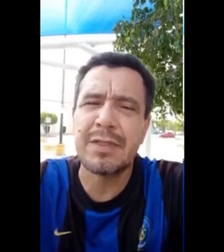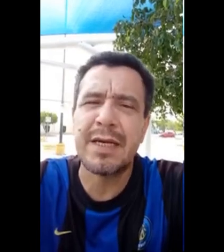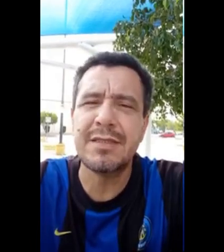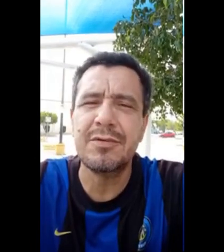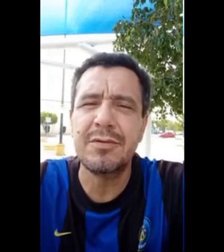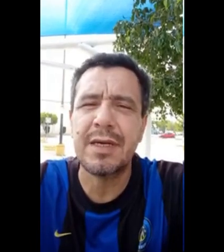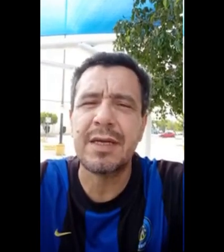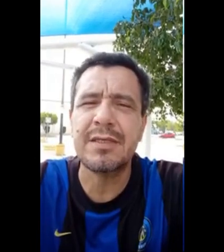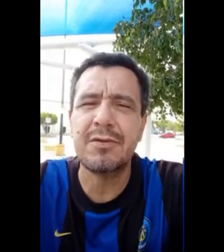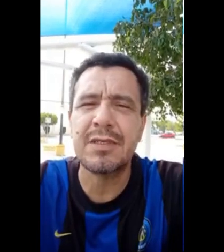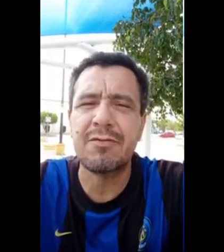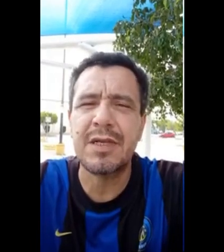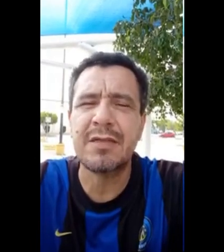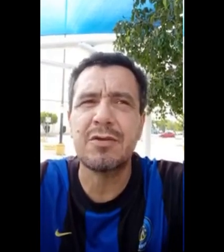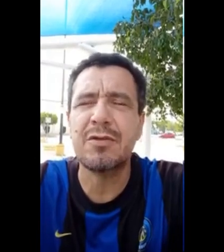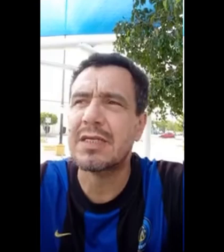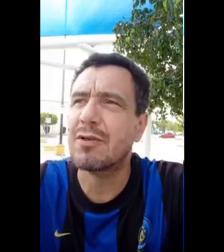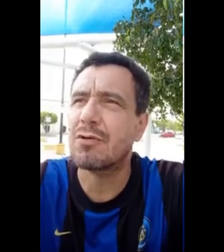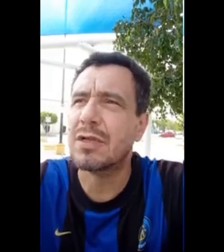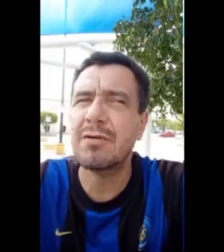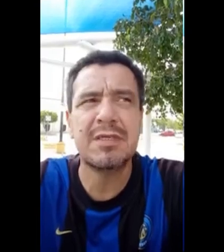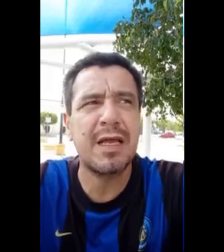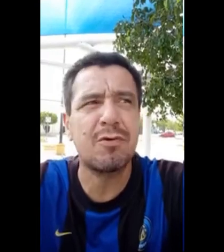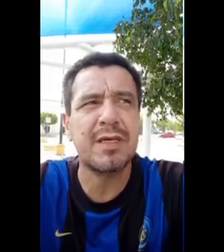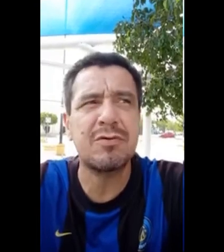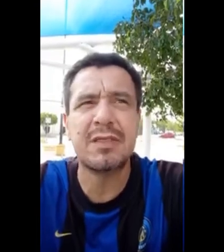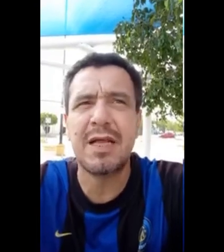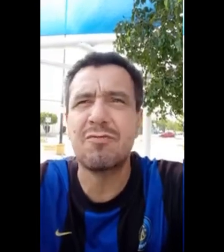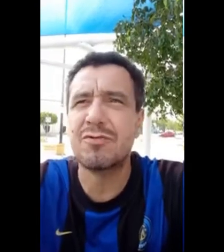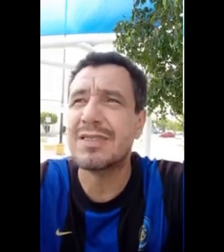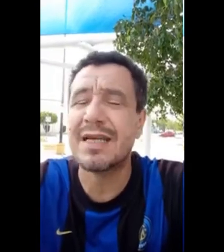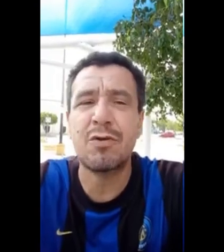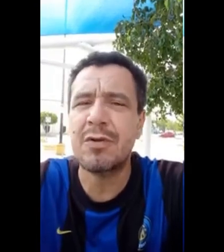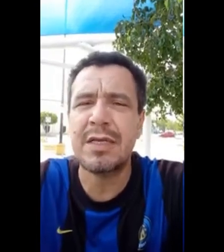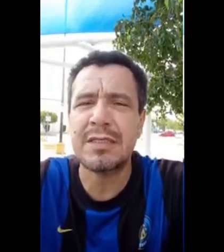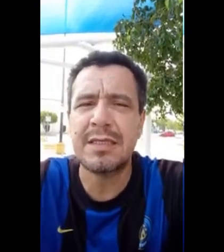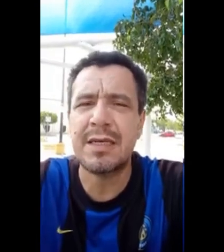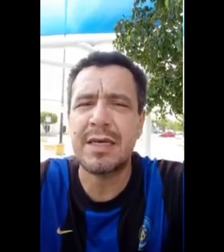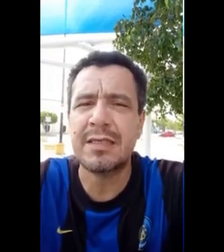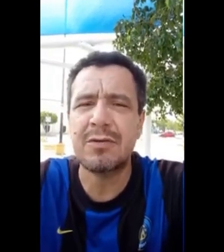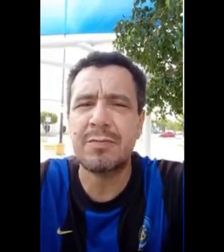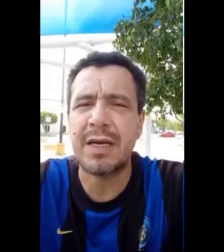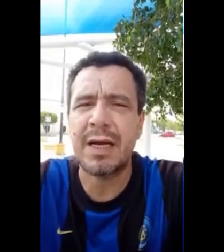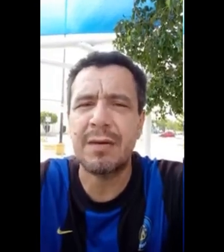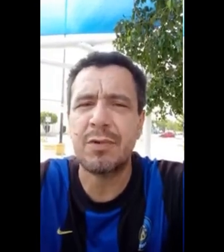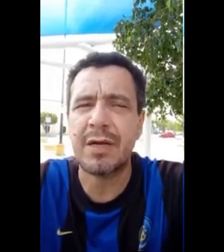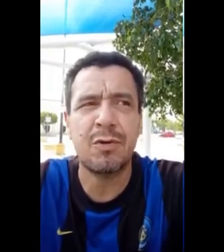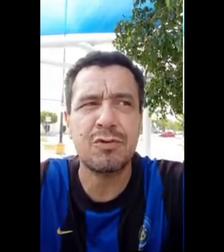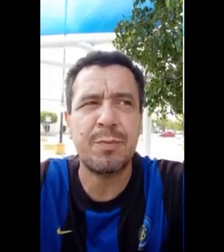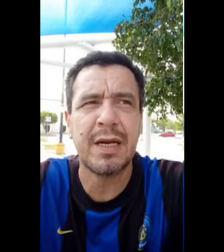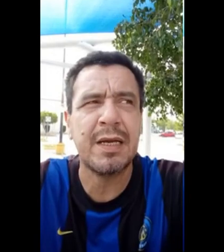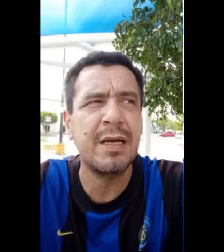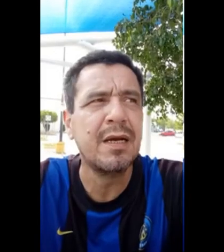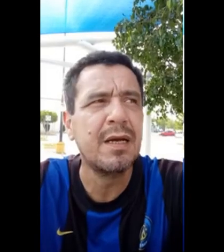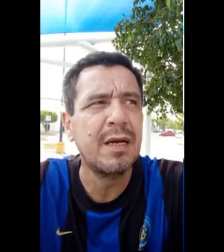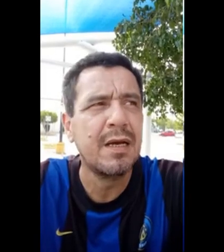menos al ejército. Al ejército lo está fortaleciendo en todo, le está dando contratos, le está dando esto, le está dando funciones que no necesita el ejército manejar porque no son para